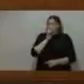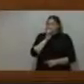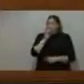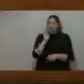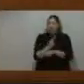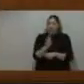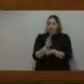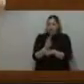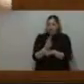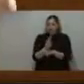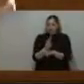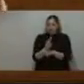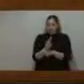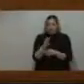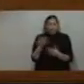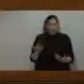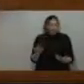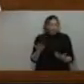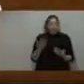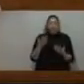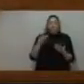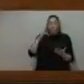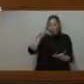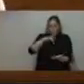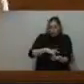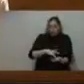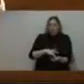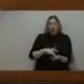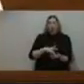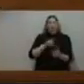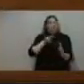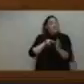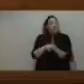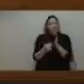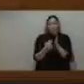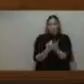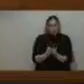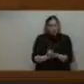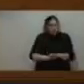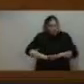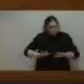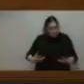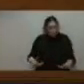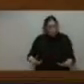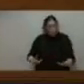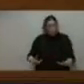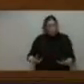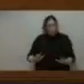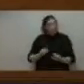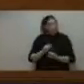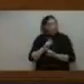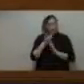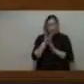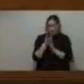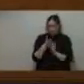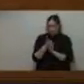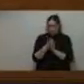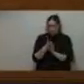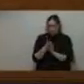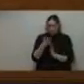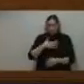Y yo quiero decirle, haciendo gala de la mayor transparencia, de la mayor claridad y